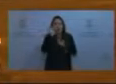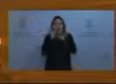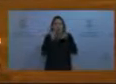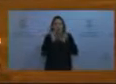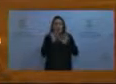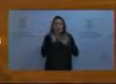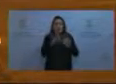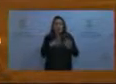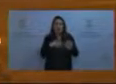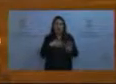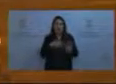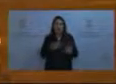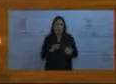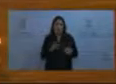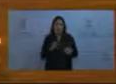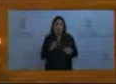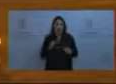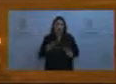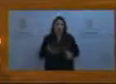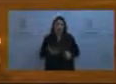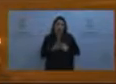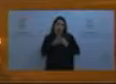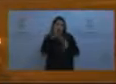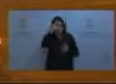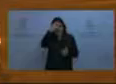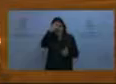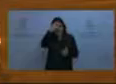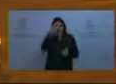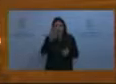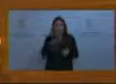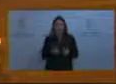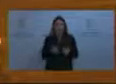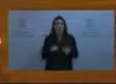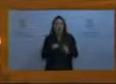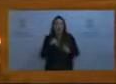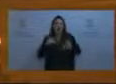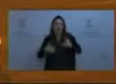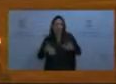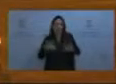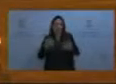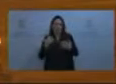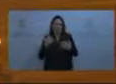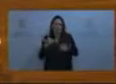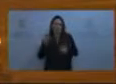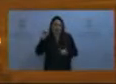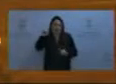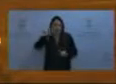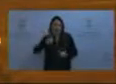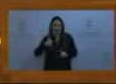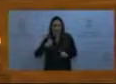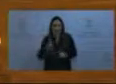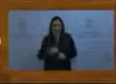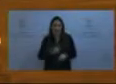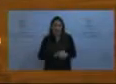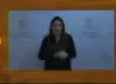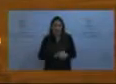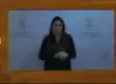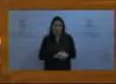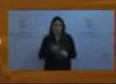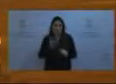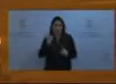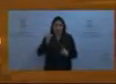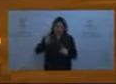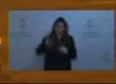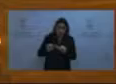que aparecen asociadas a la enfermedad, ya digo, en las manifestaciones clásicas. Y desde